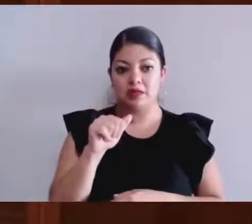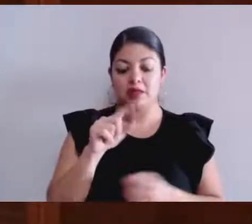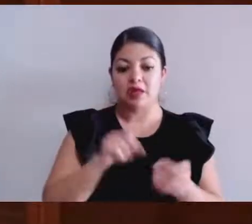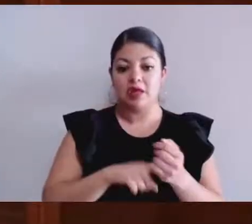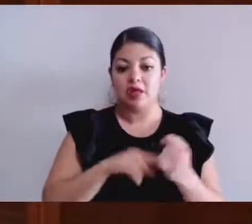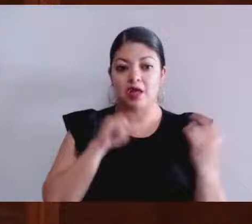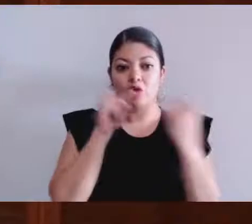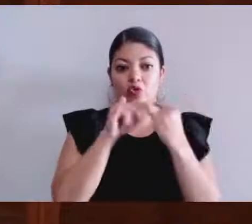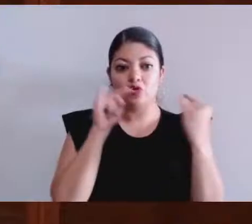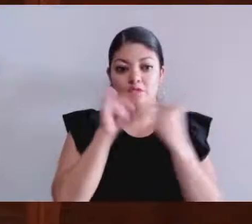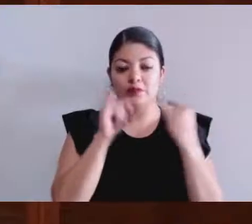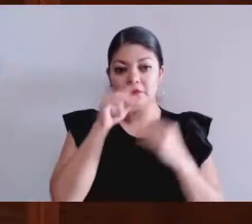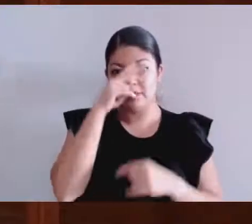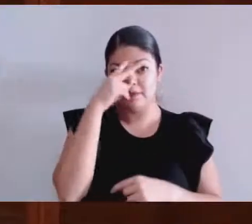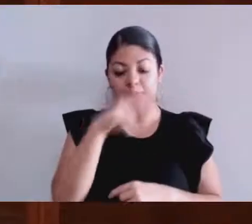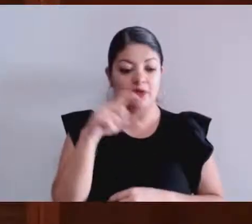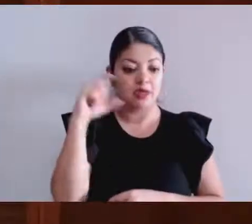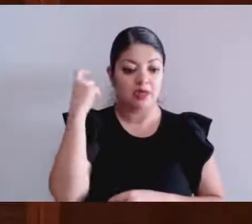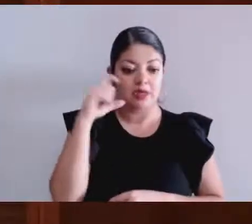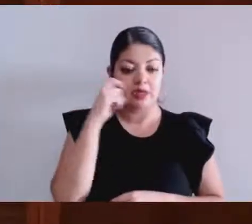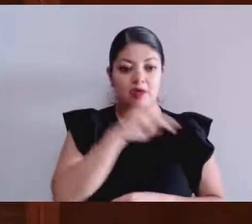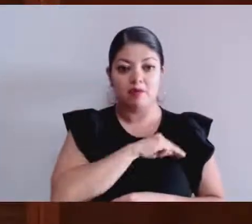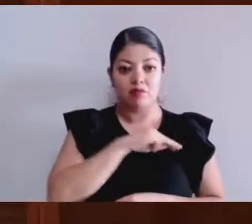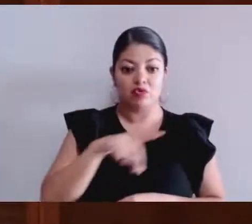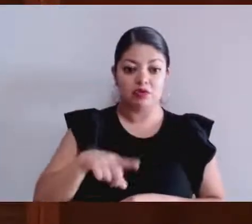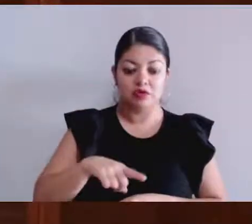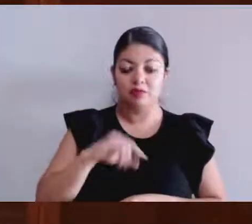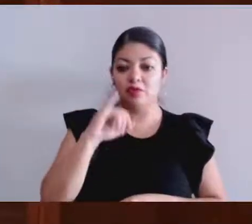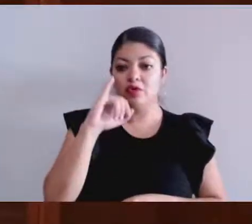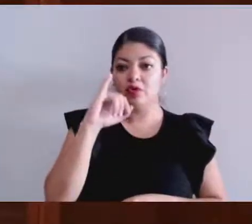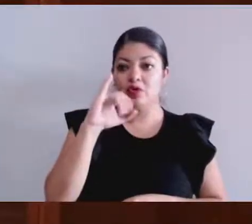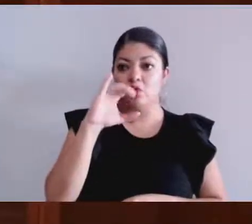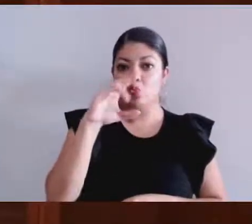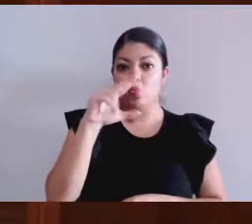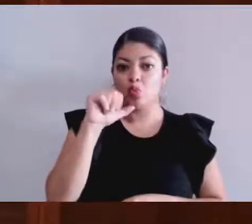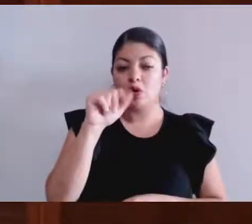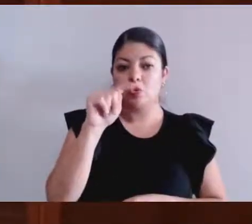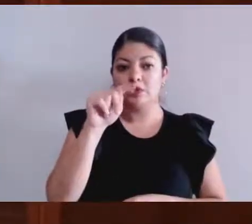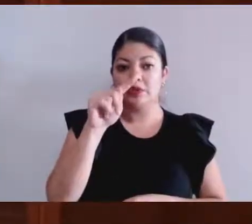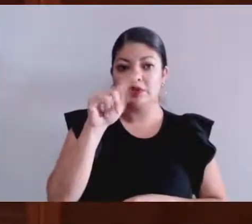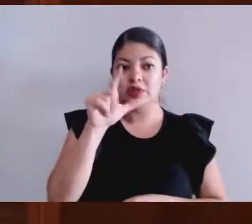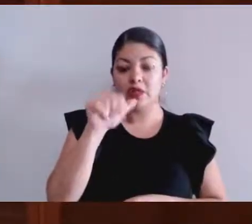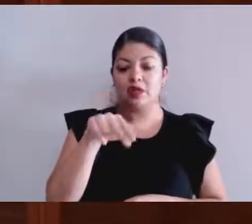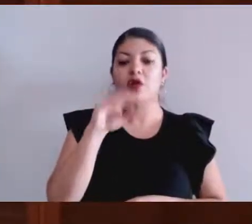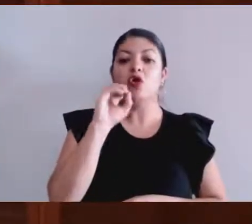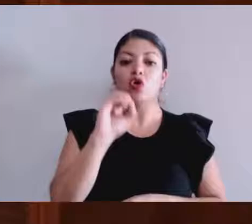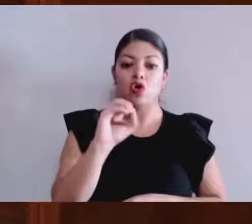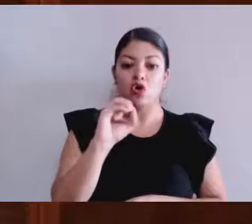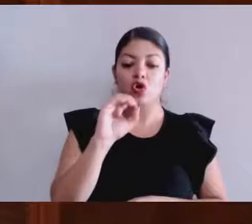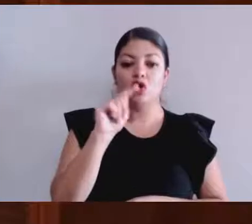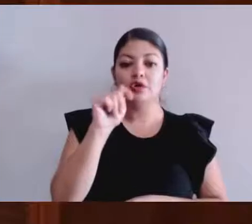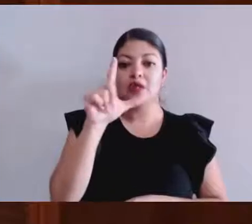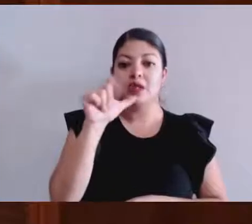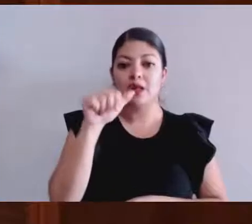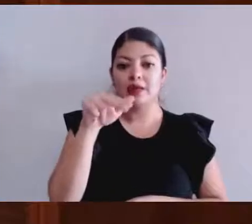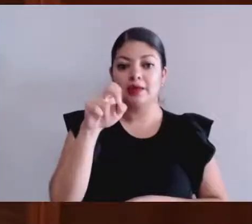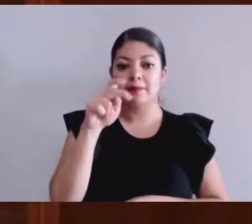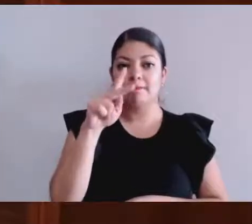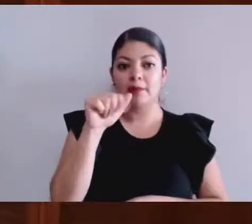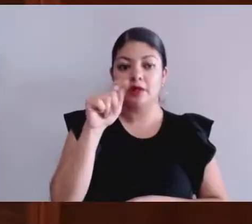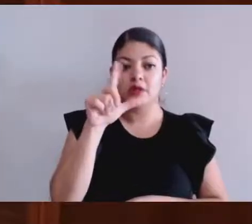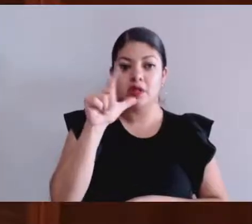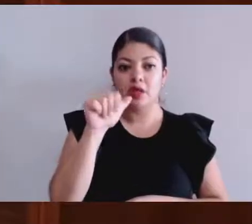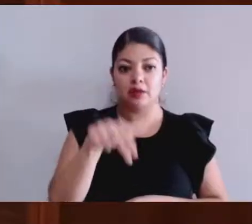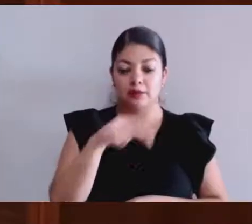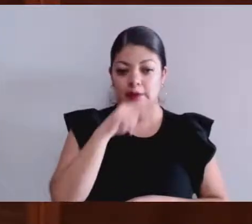autopista México-Querétaro, en el municipio de Cuautitlán Izcalli, o en la colonia Tequesquinahuac en Tlalnepantla,